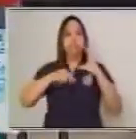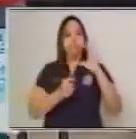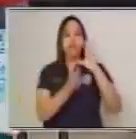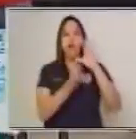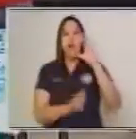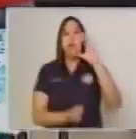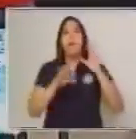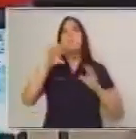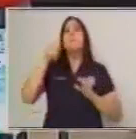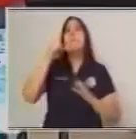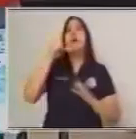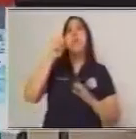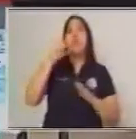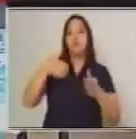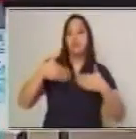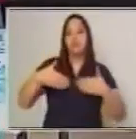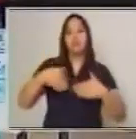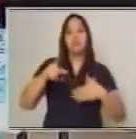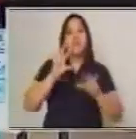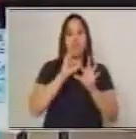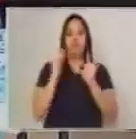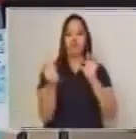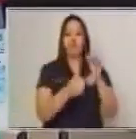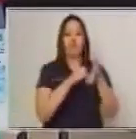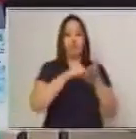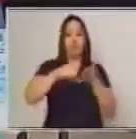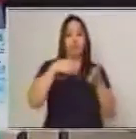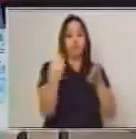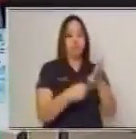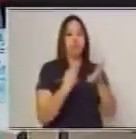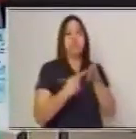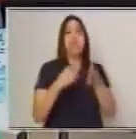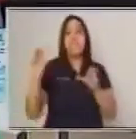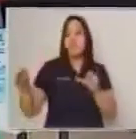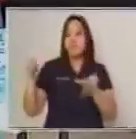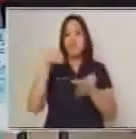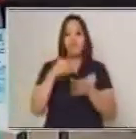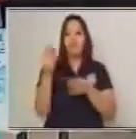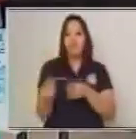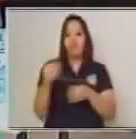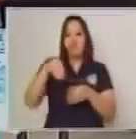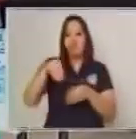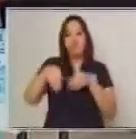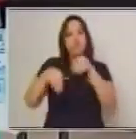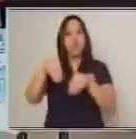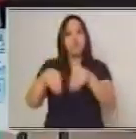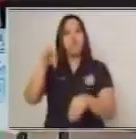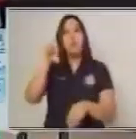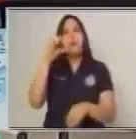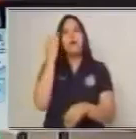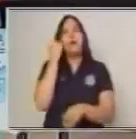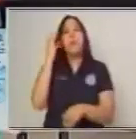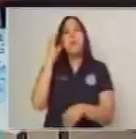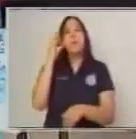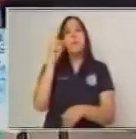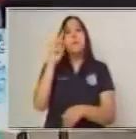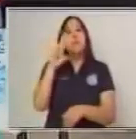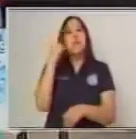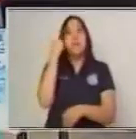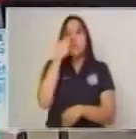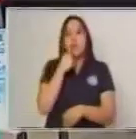adhesiva y piedritas. Primero, metieron una pequeña cantidad de piedritas dentro de la